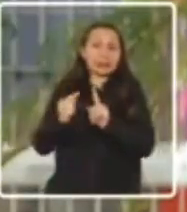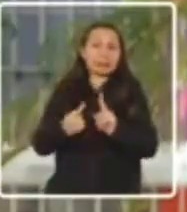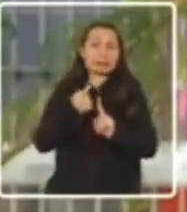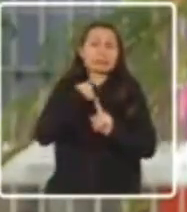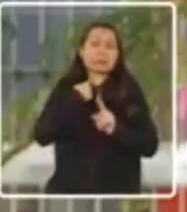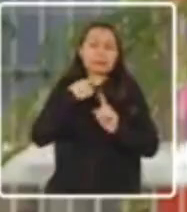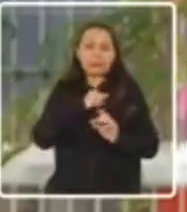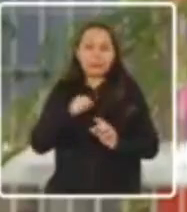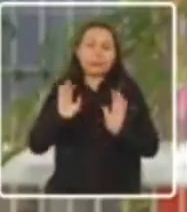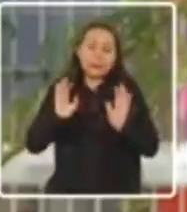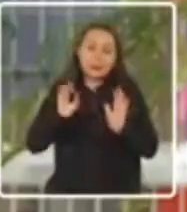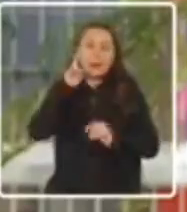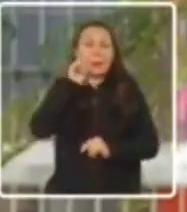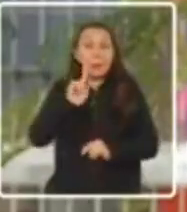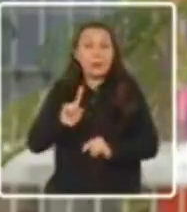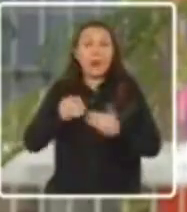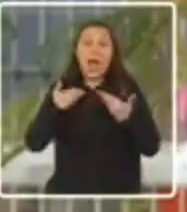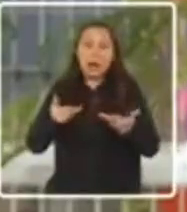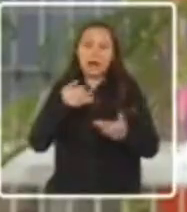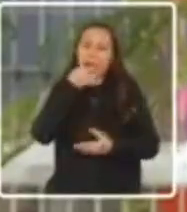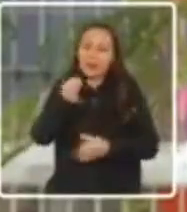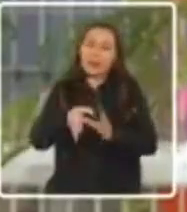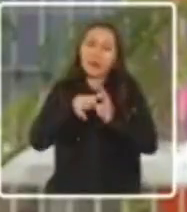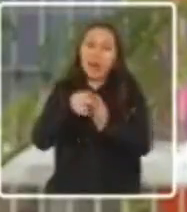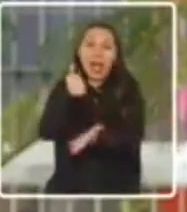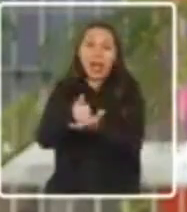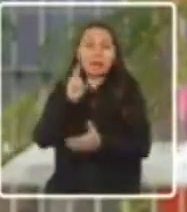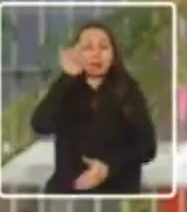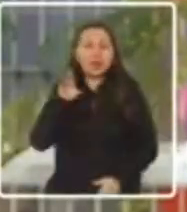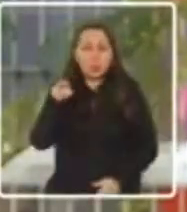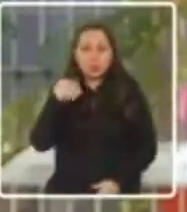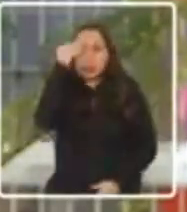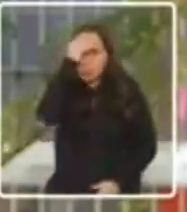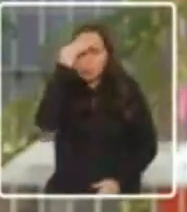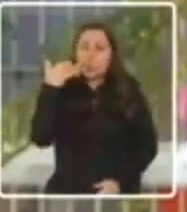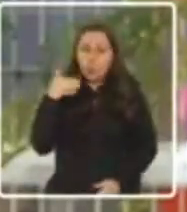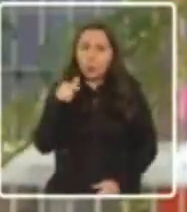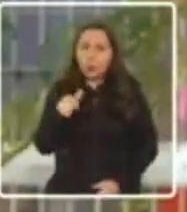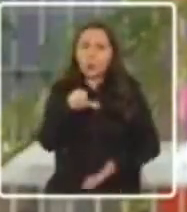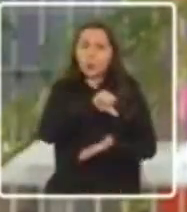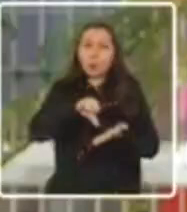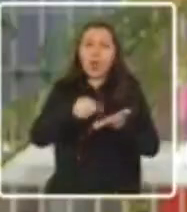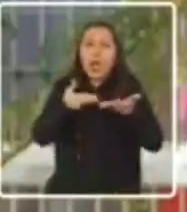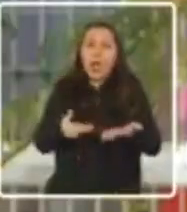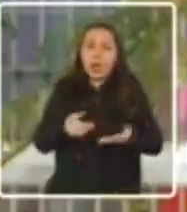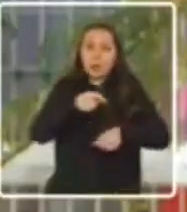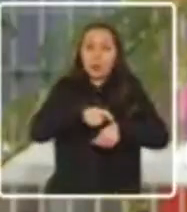trasquilado. Pero en este caso lo agradezco, alcalde, porque sé que le importa su ciudad y sé que estas son